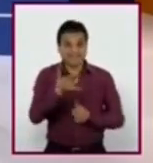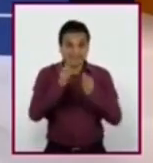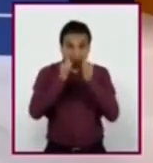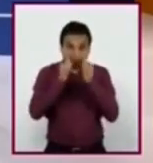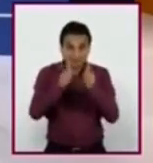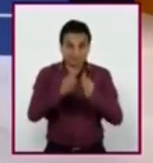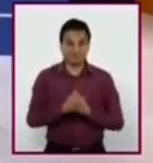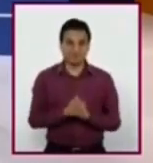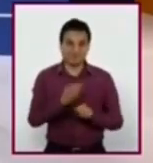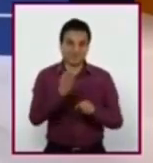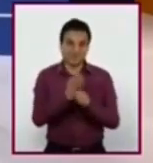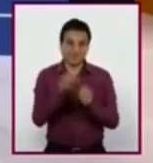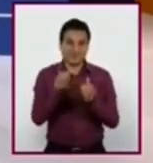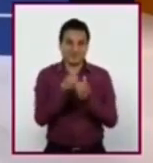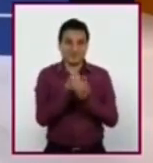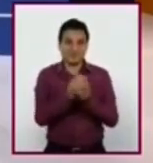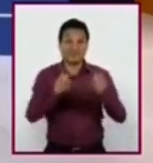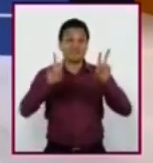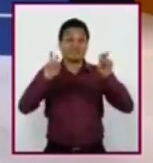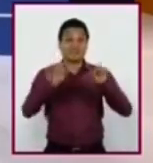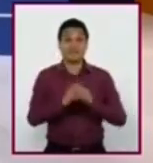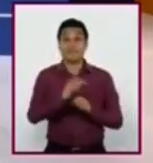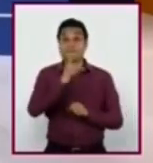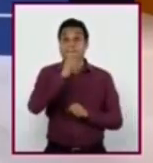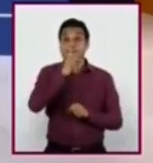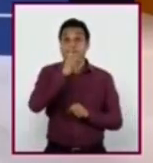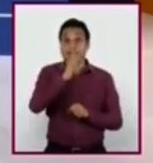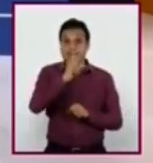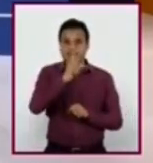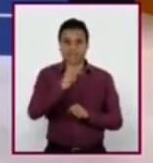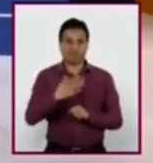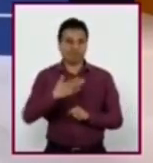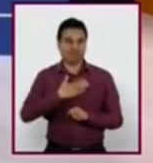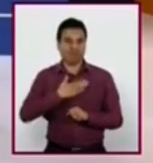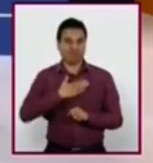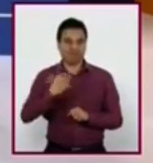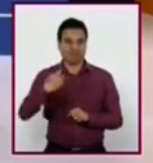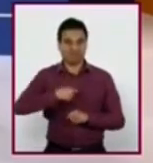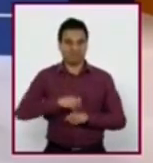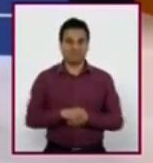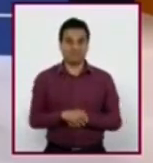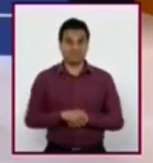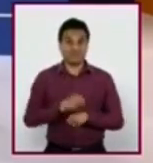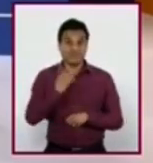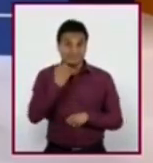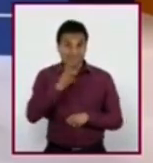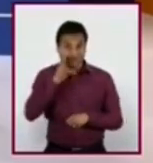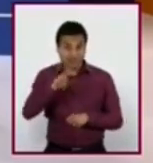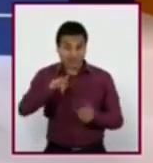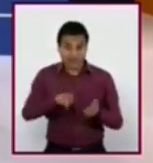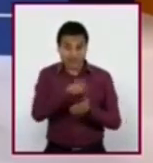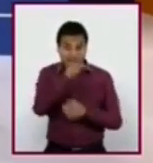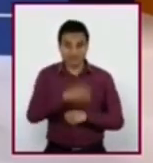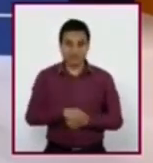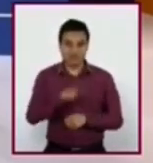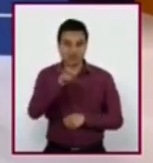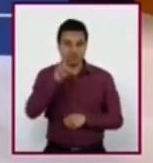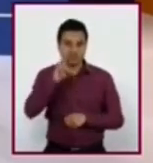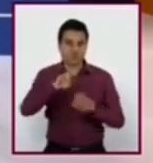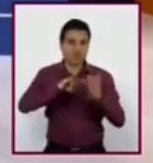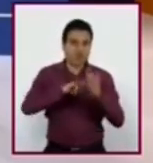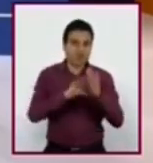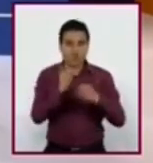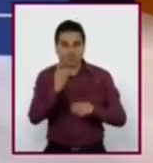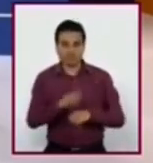nosotros esta sesión titulada Las palabras que nos señalan. Y si quieren volver a revisarla, consulten los horarios de repeticiones